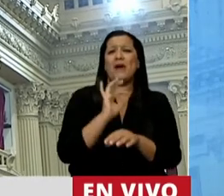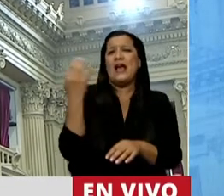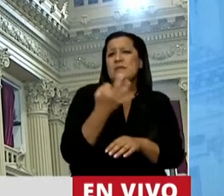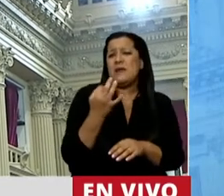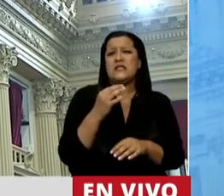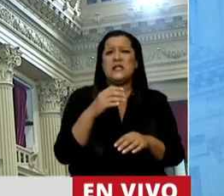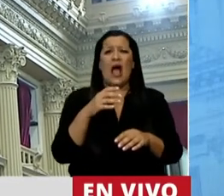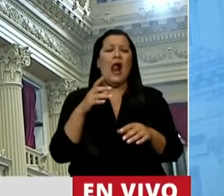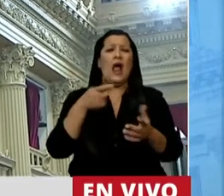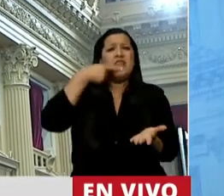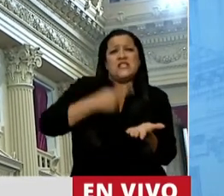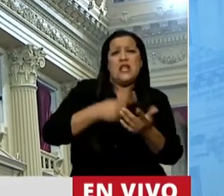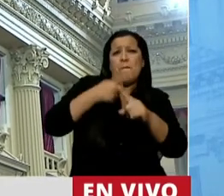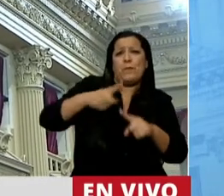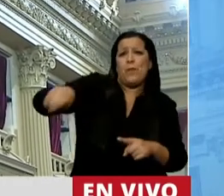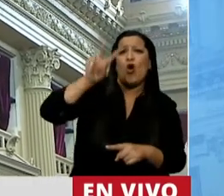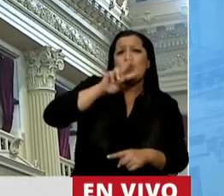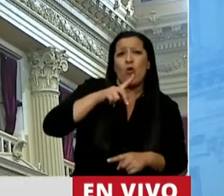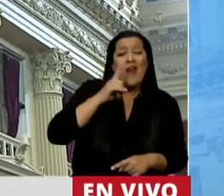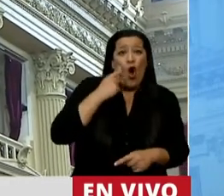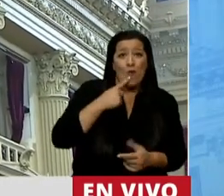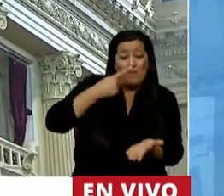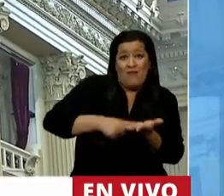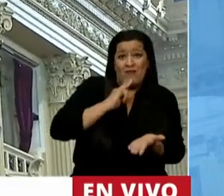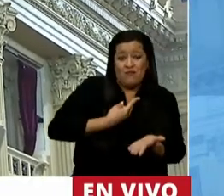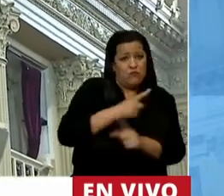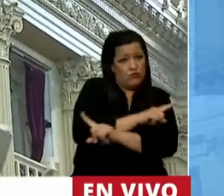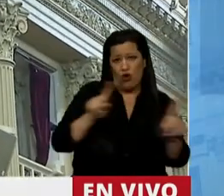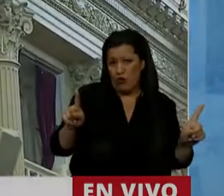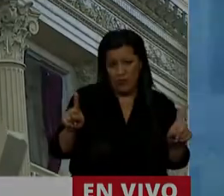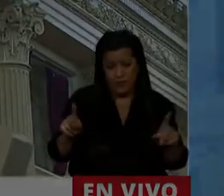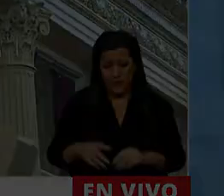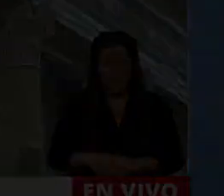legislar sobre los cuerpos de las mujeres. Muchas gracias. Muchas gracias, diputado Cuenis.